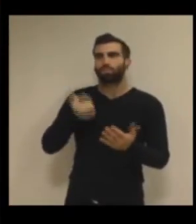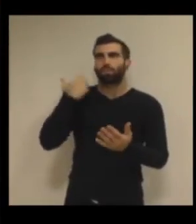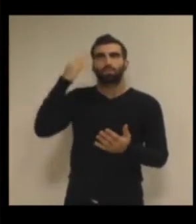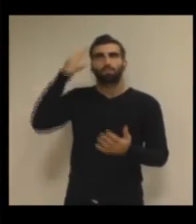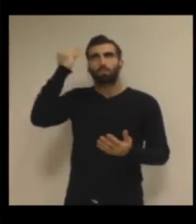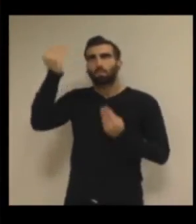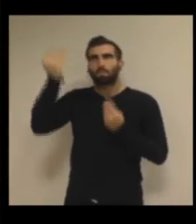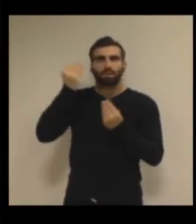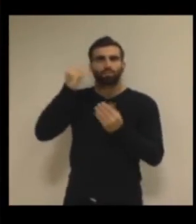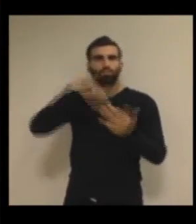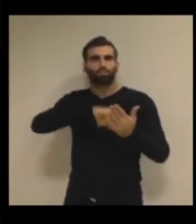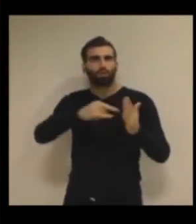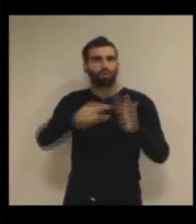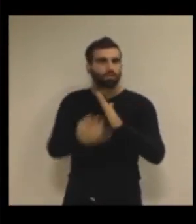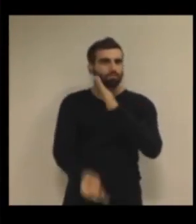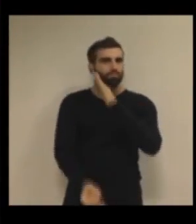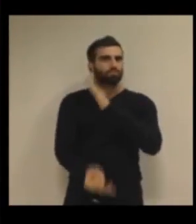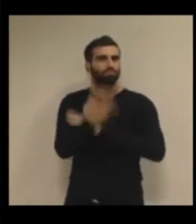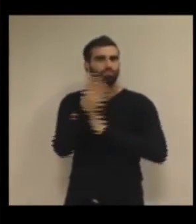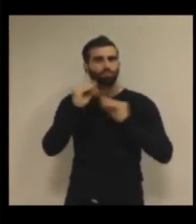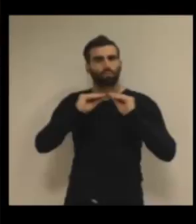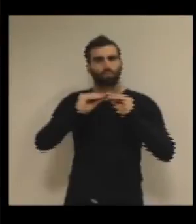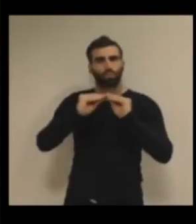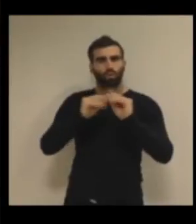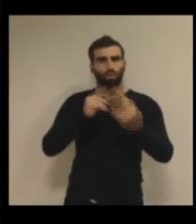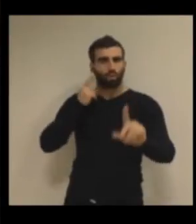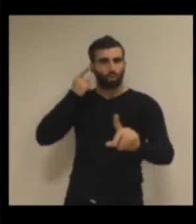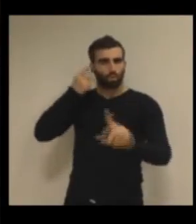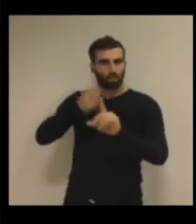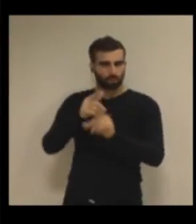proyecto, se marca un objetivo,